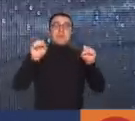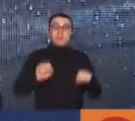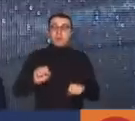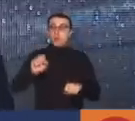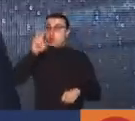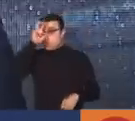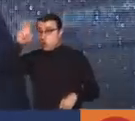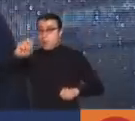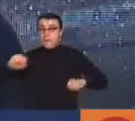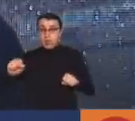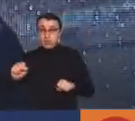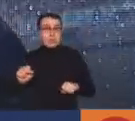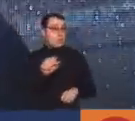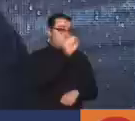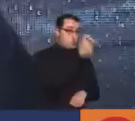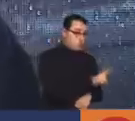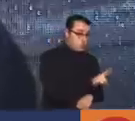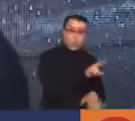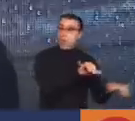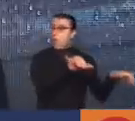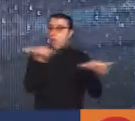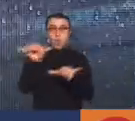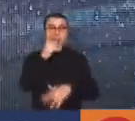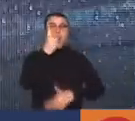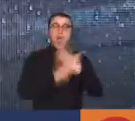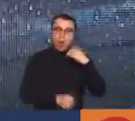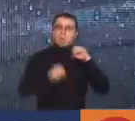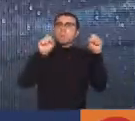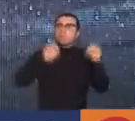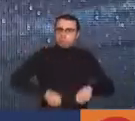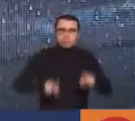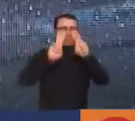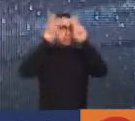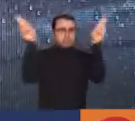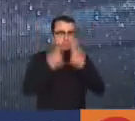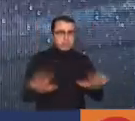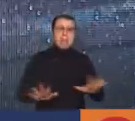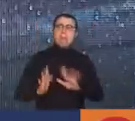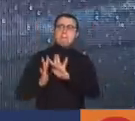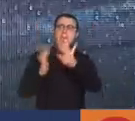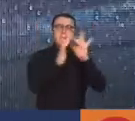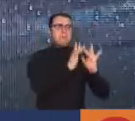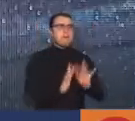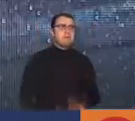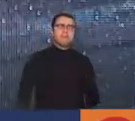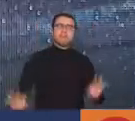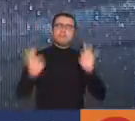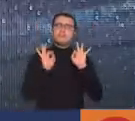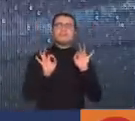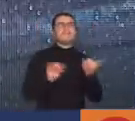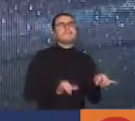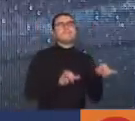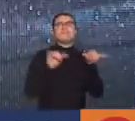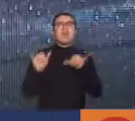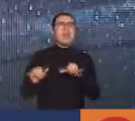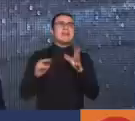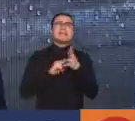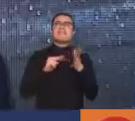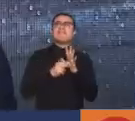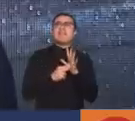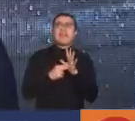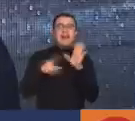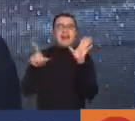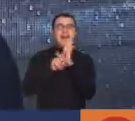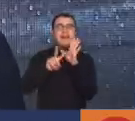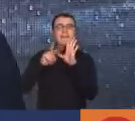el norte, tenga una buena conectividad. Y eso significa, eso es como si hiciéramos una reforma agraria, pero en